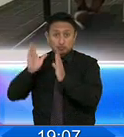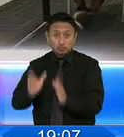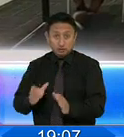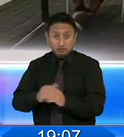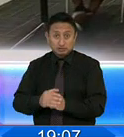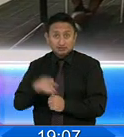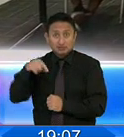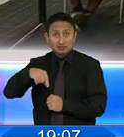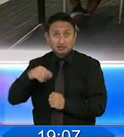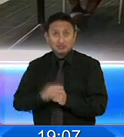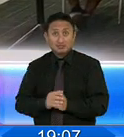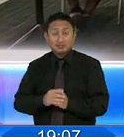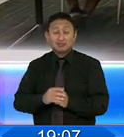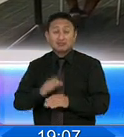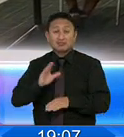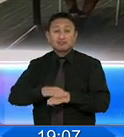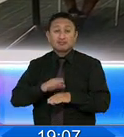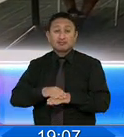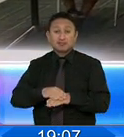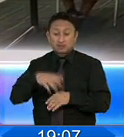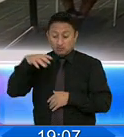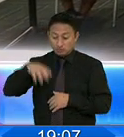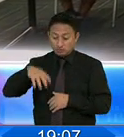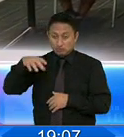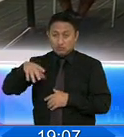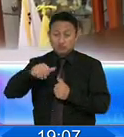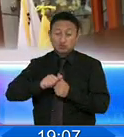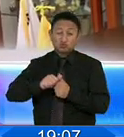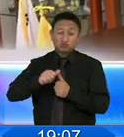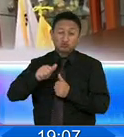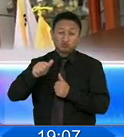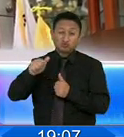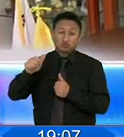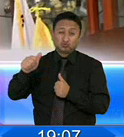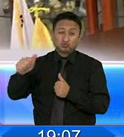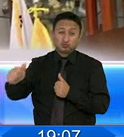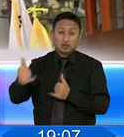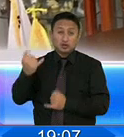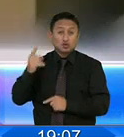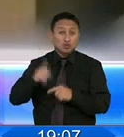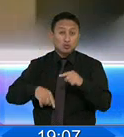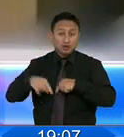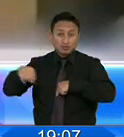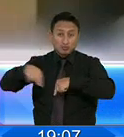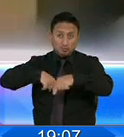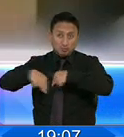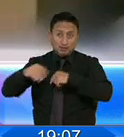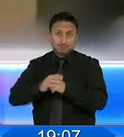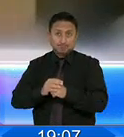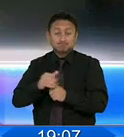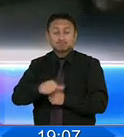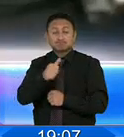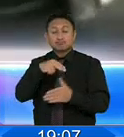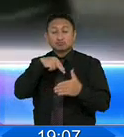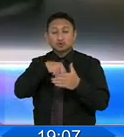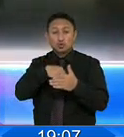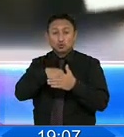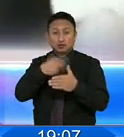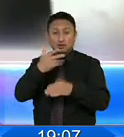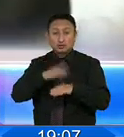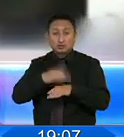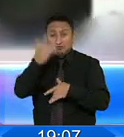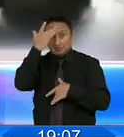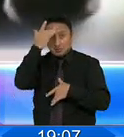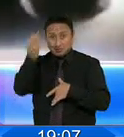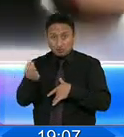grandes distancias entre jurisdicciones que limitan la movilización, sumado a ciertas restricciones a causa de la pandemia.